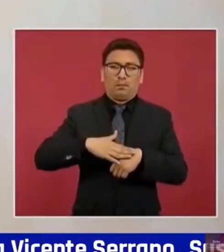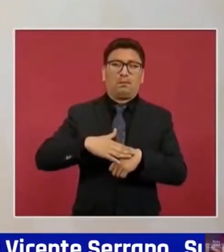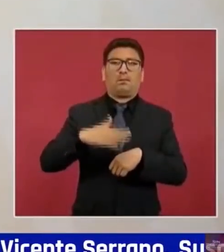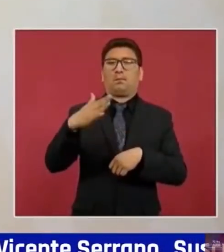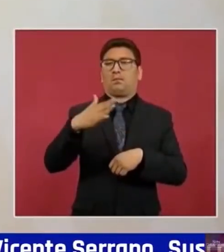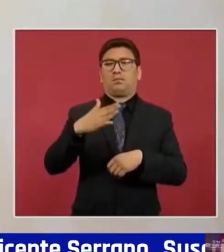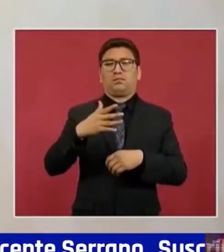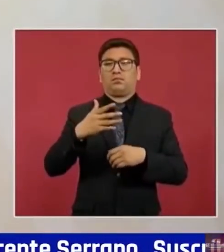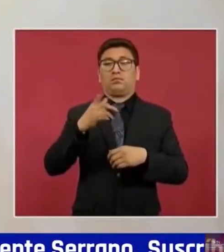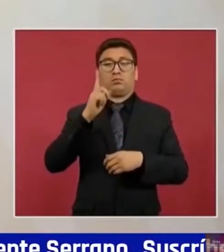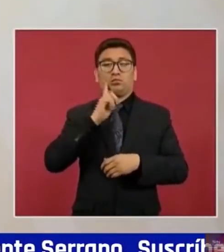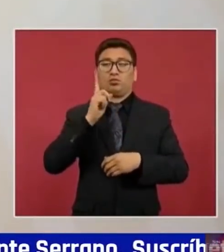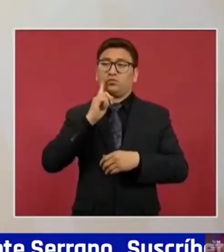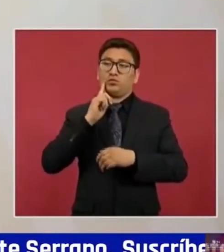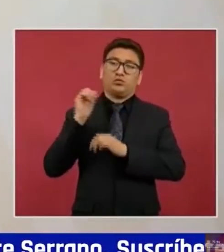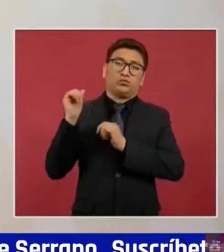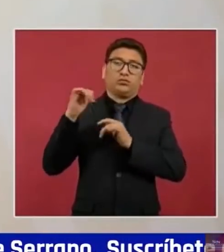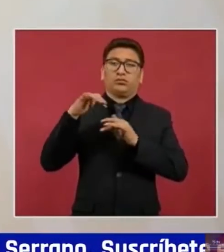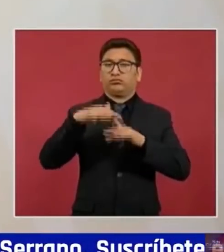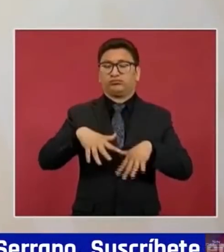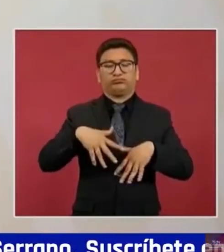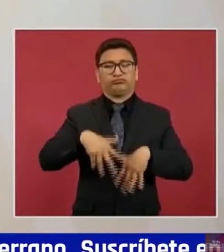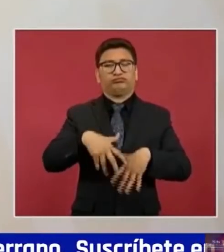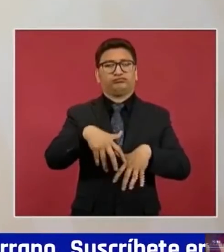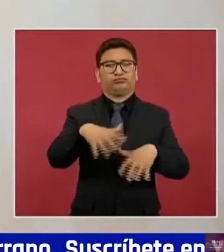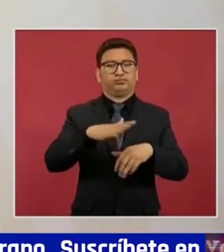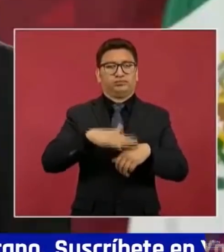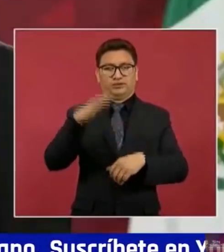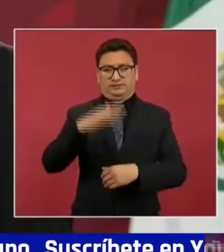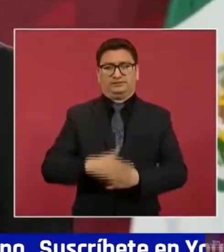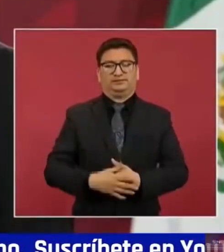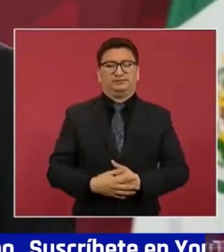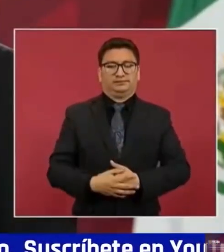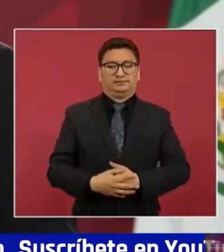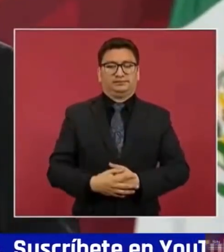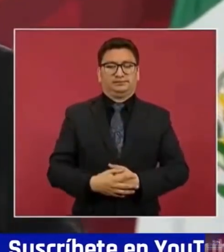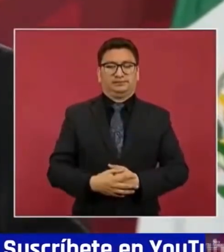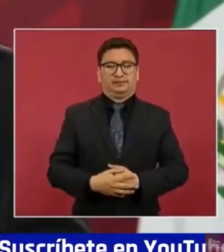blando, una intentona de la guerra híbrida, pero